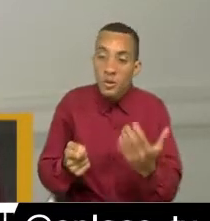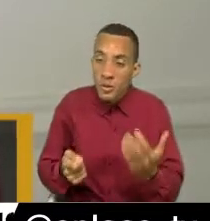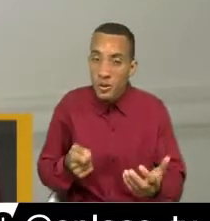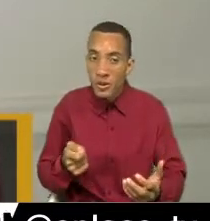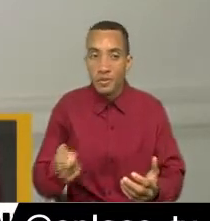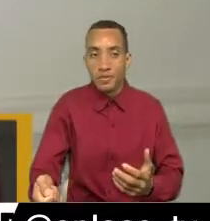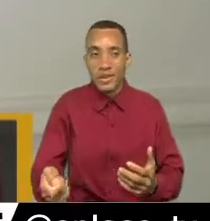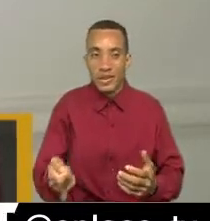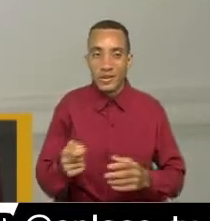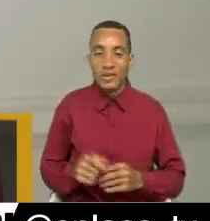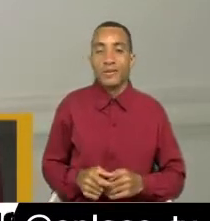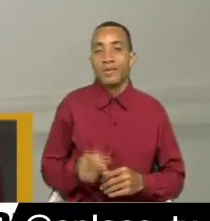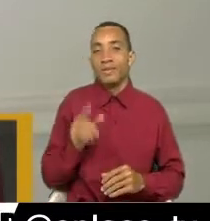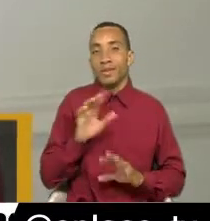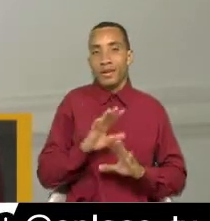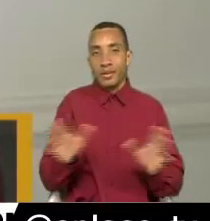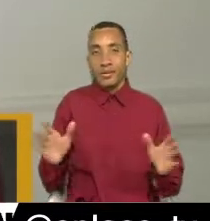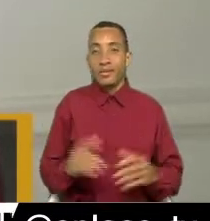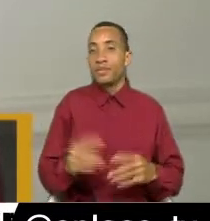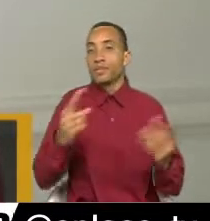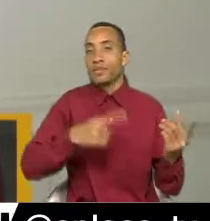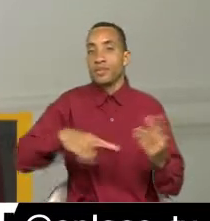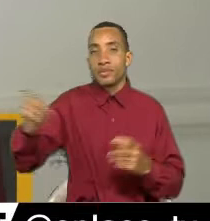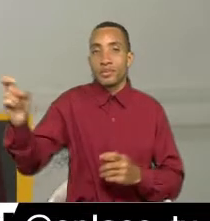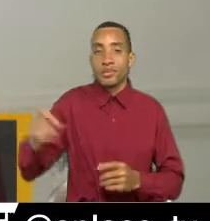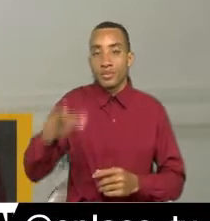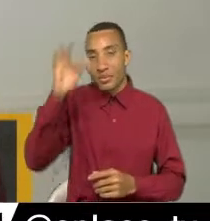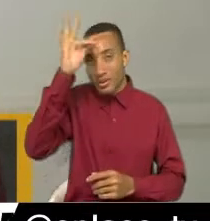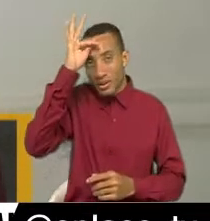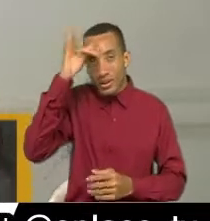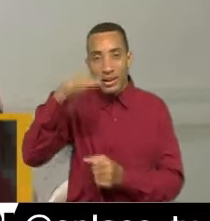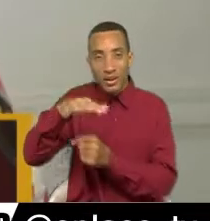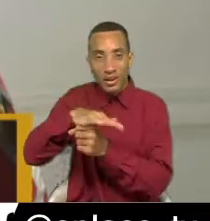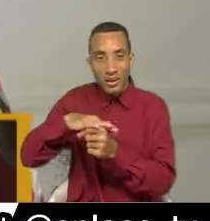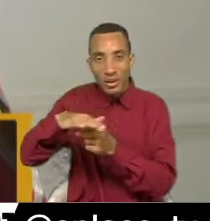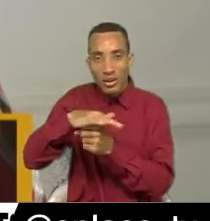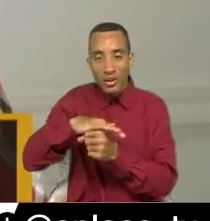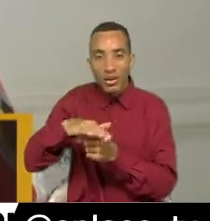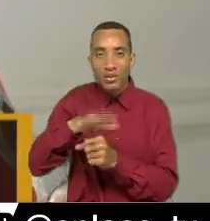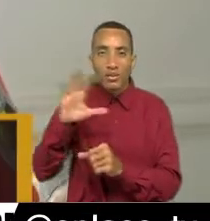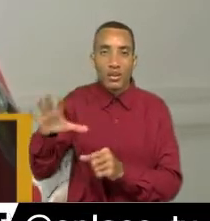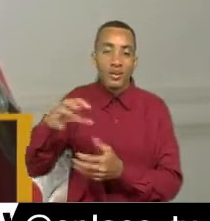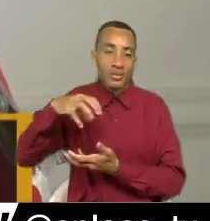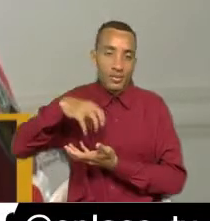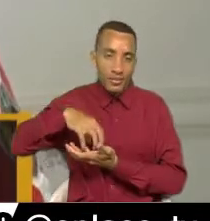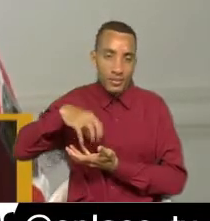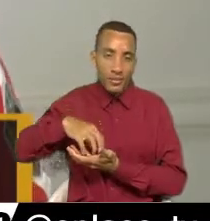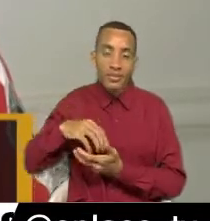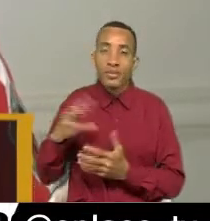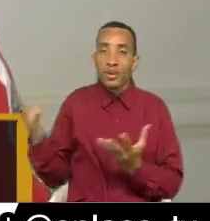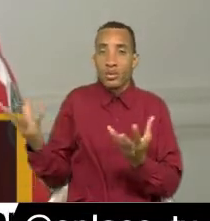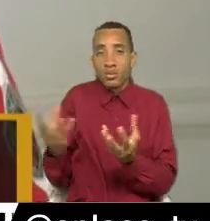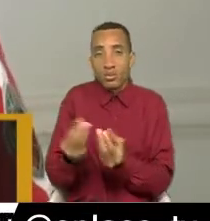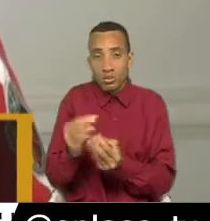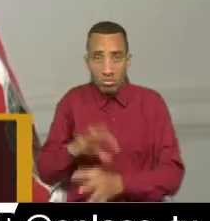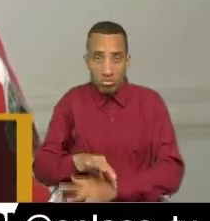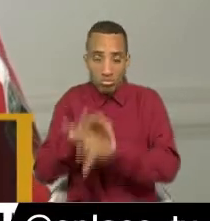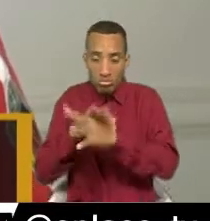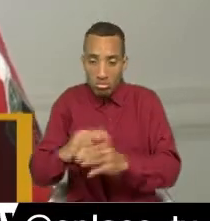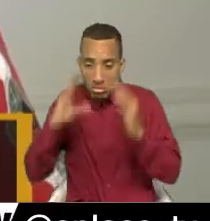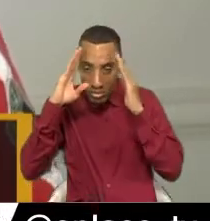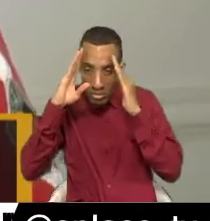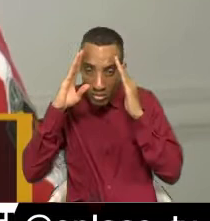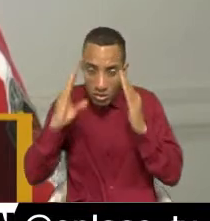Menor de 15 años es transportado al centro asistencial en compañía de su señora madre, donde es recibido por parte de los galenos y quedan en asistencia